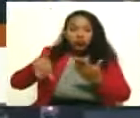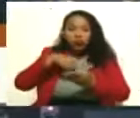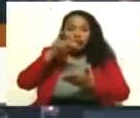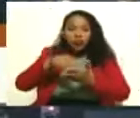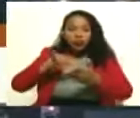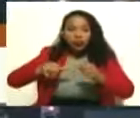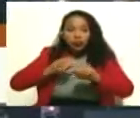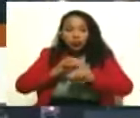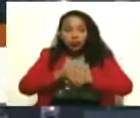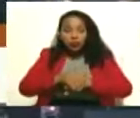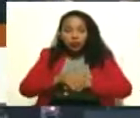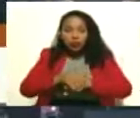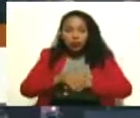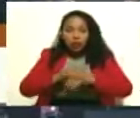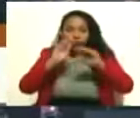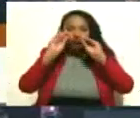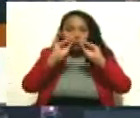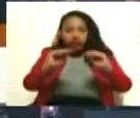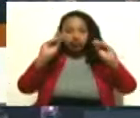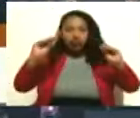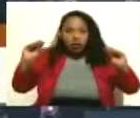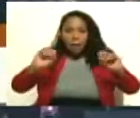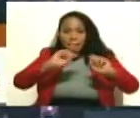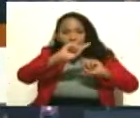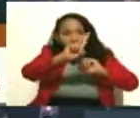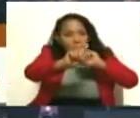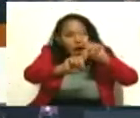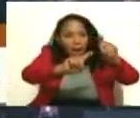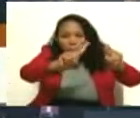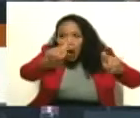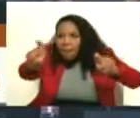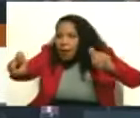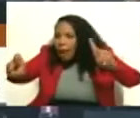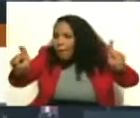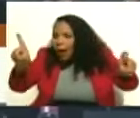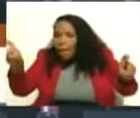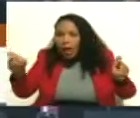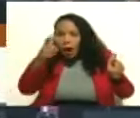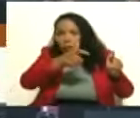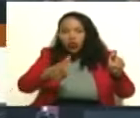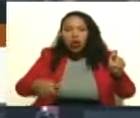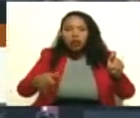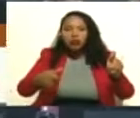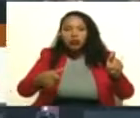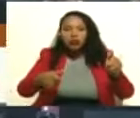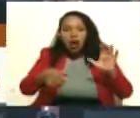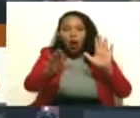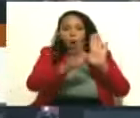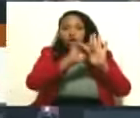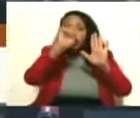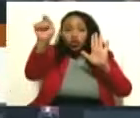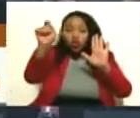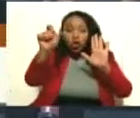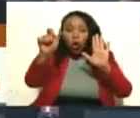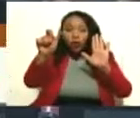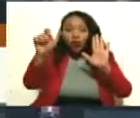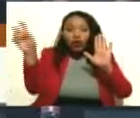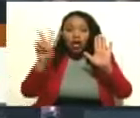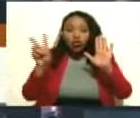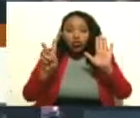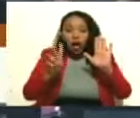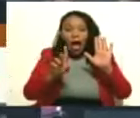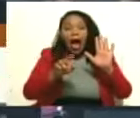Jorge, convocó a un referéndum consultivo, de acuerdo al artículo 71 de la Constitución,